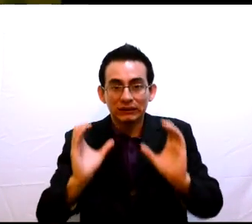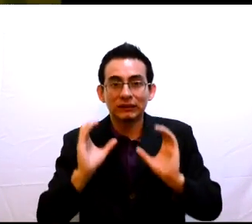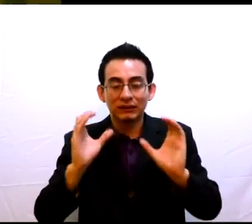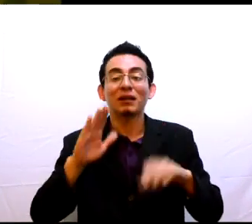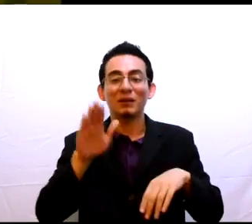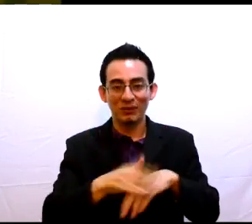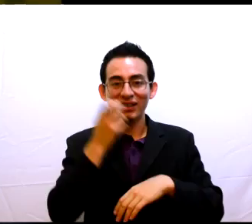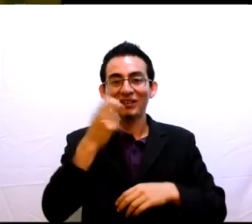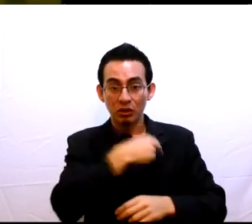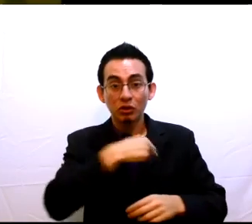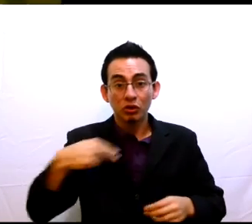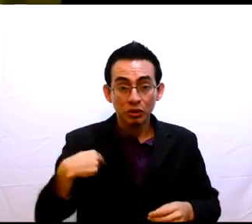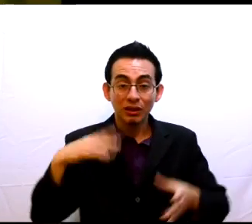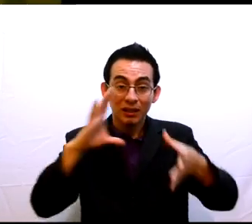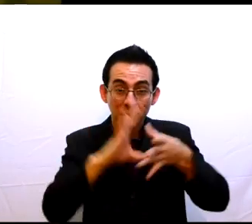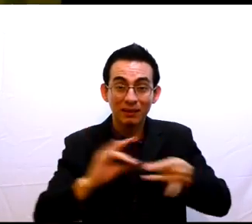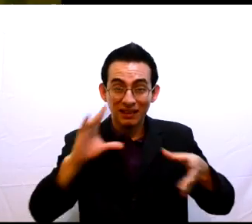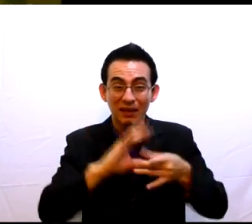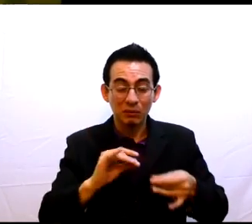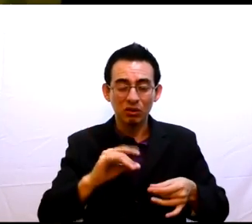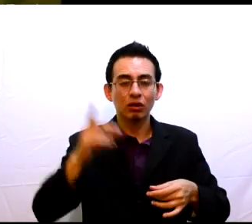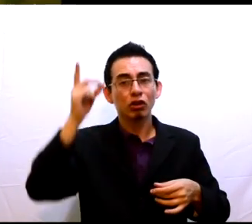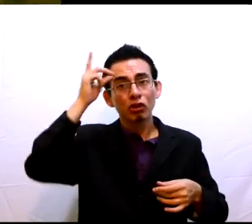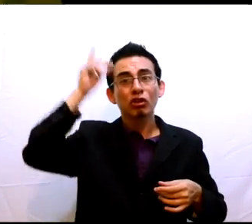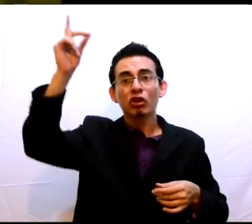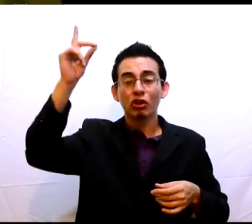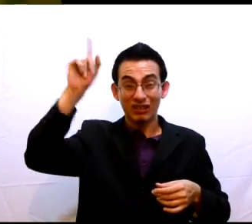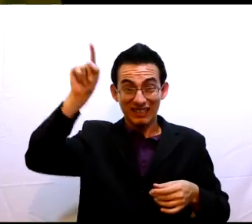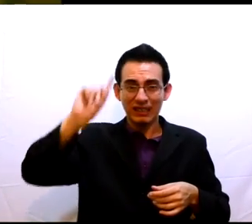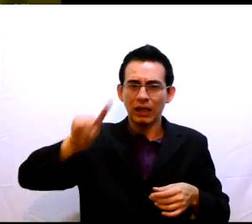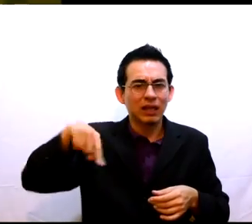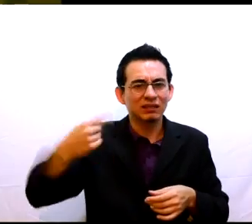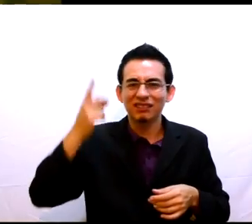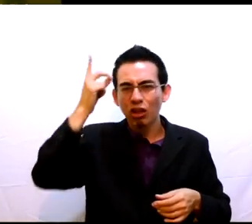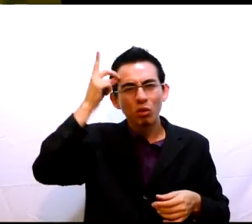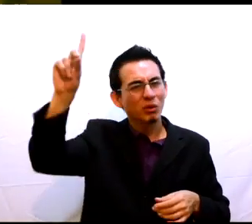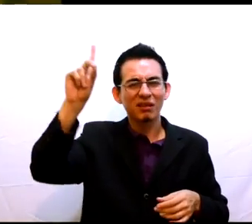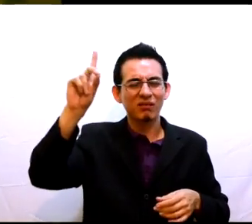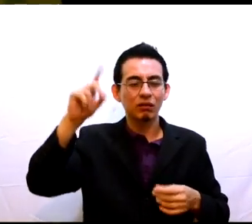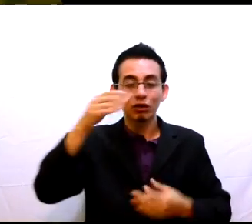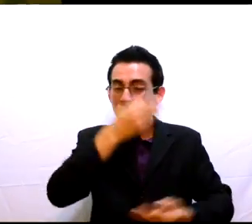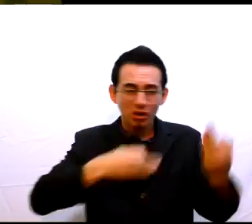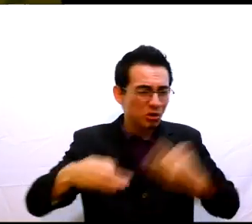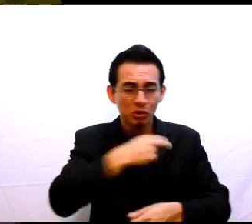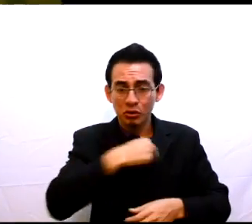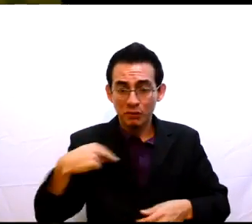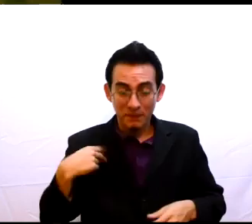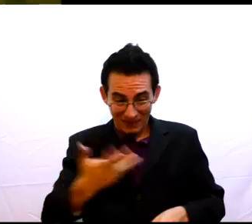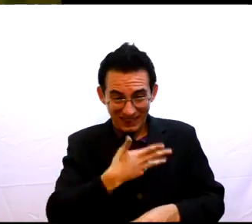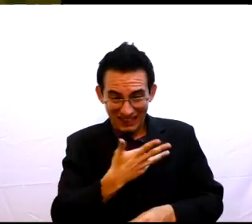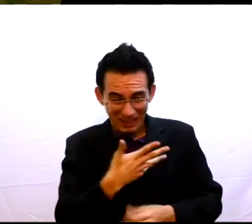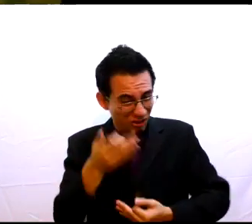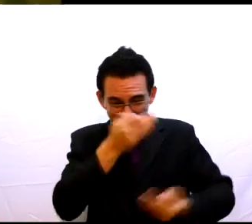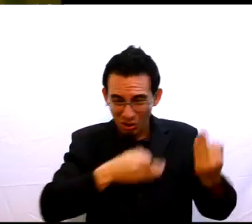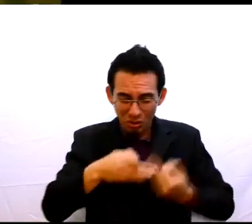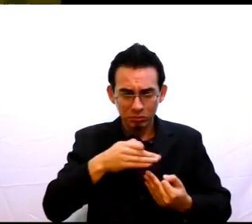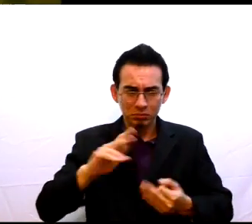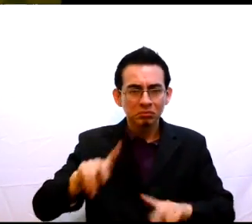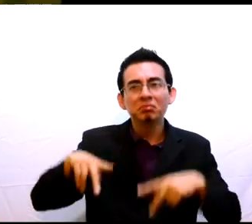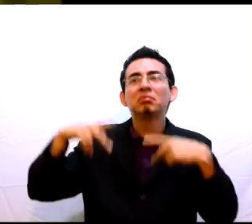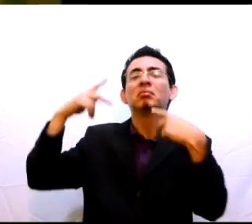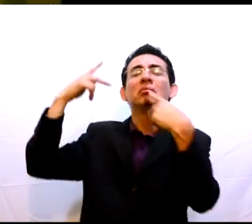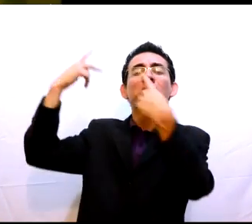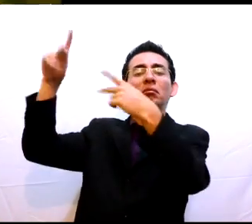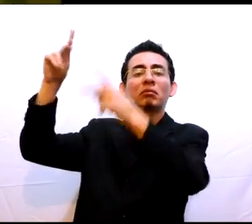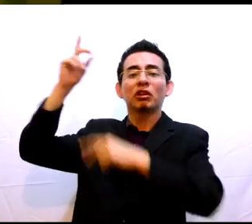que dios es el dueño de todo lo que tenemos hay alguna discusión en eso no verdad nosotros sólo somos administradores